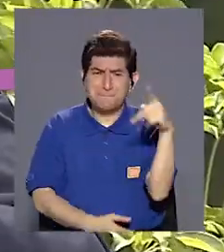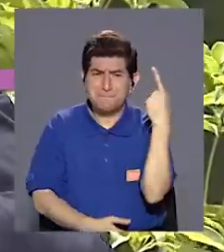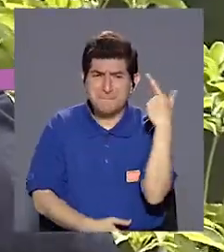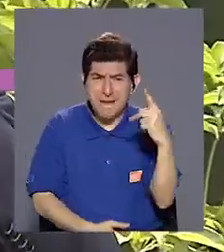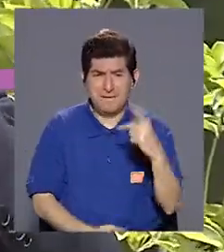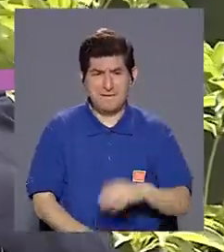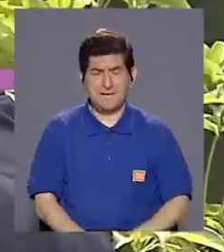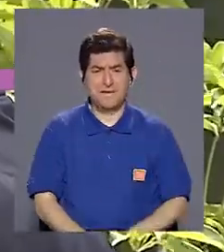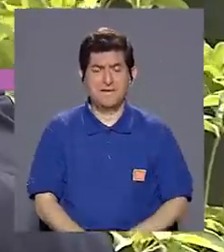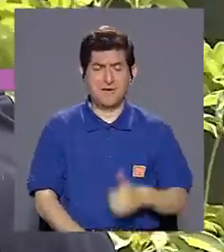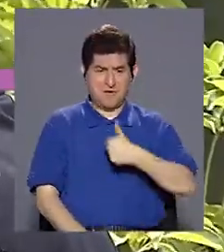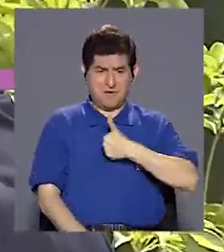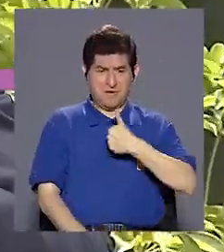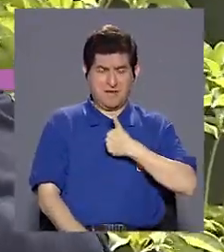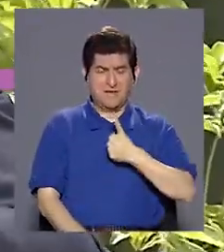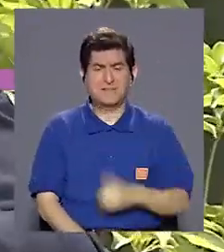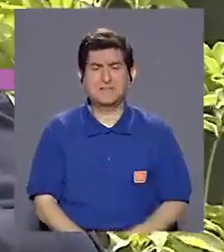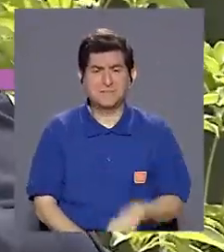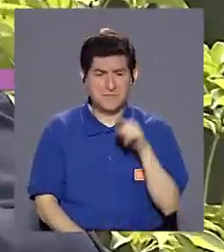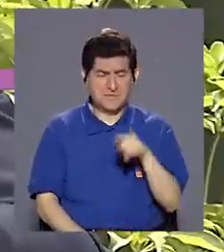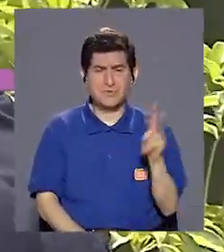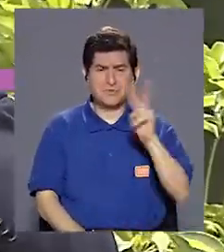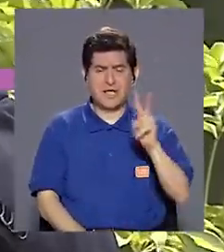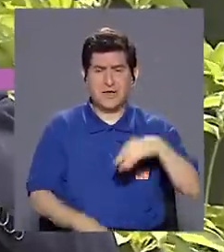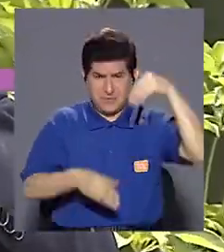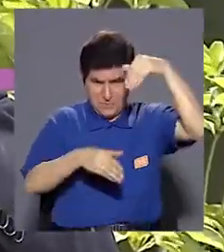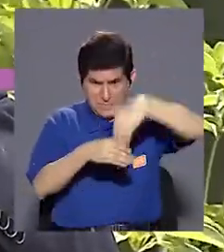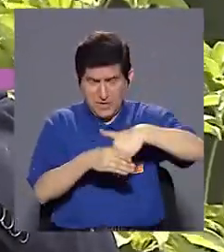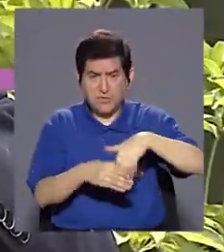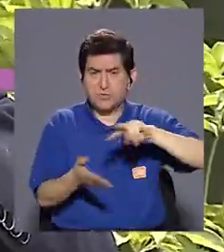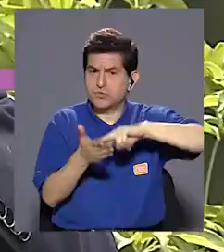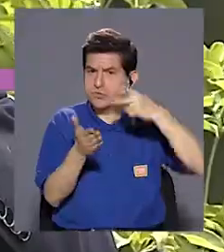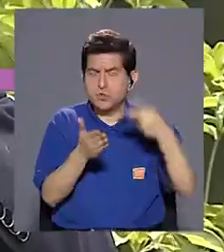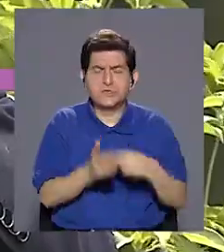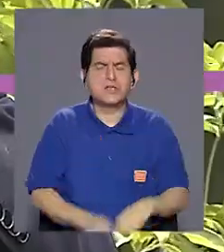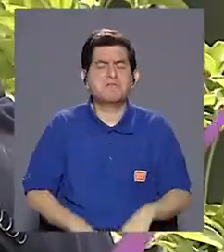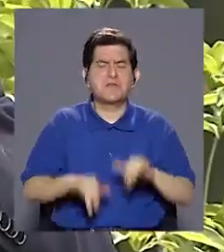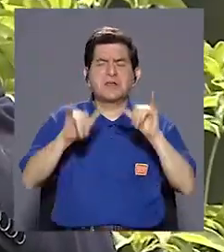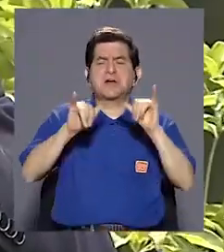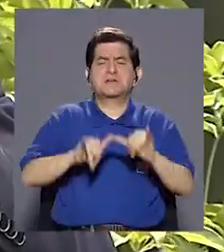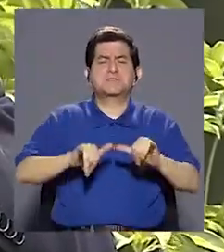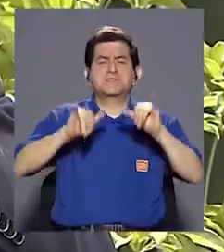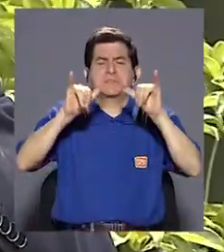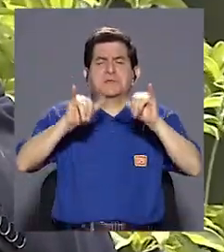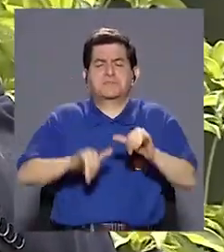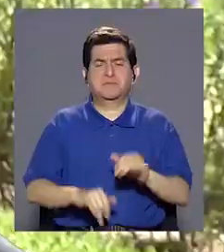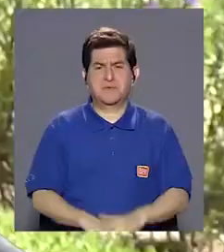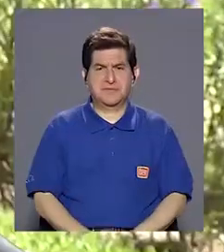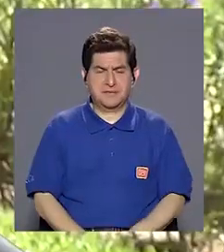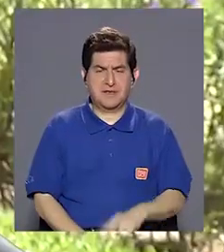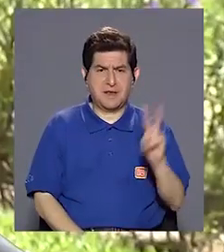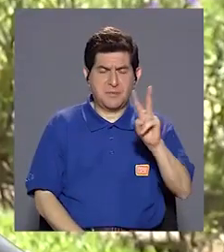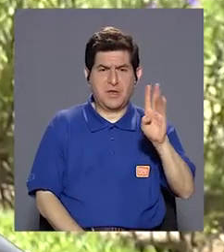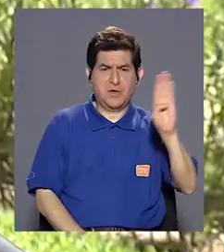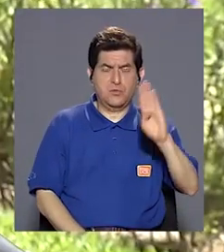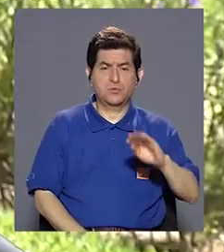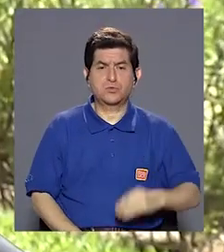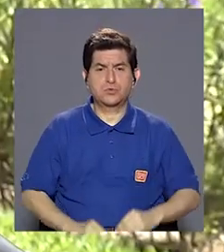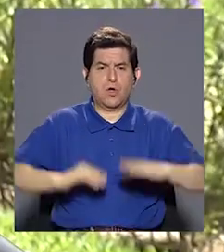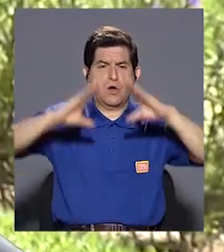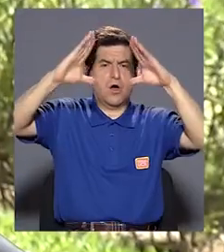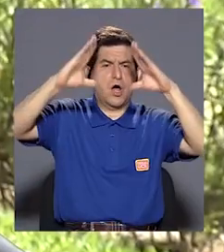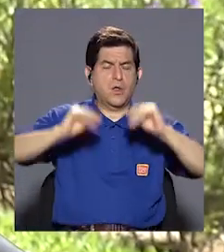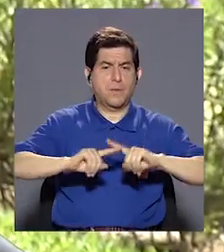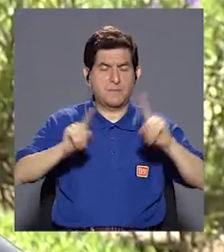exponiéndonos a autotransmitirnos el virus. Porque el virus no es que va a sobrevivir, o esa bacteria va a sobrevivir todo el